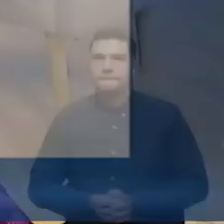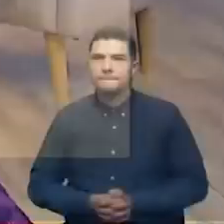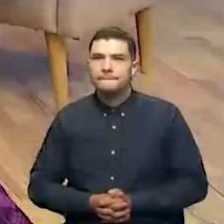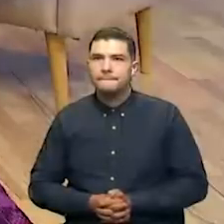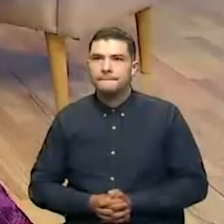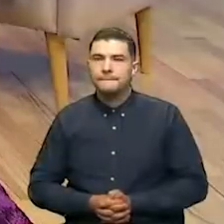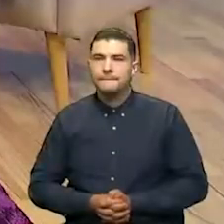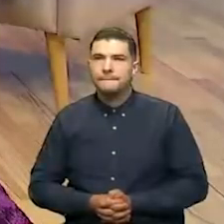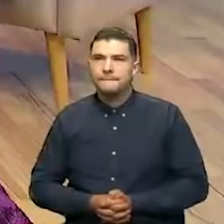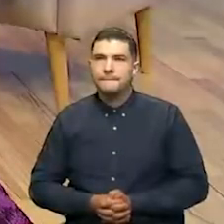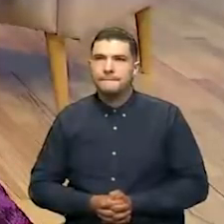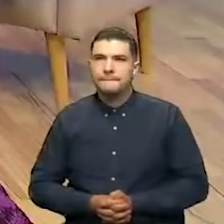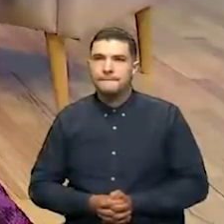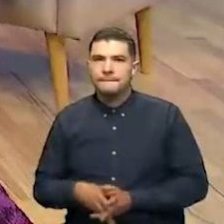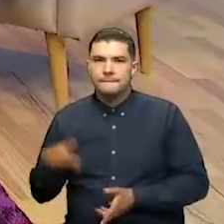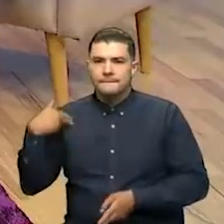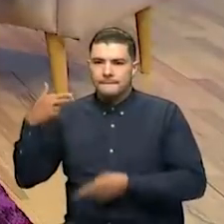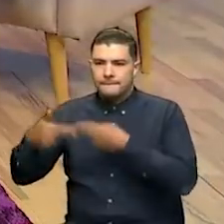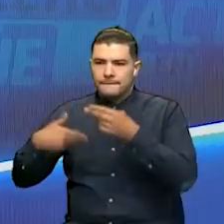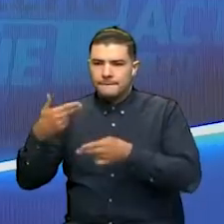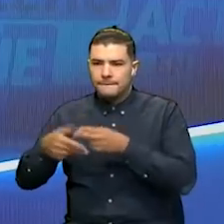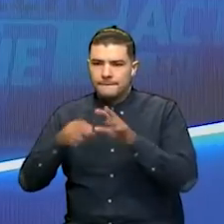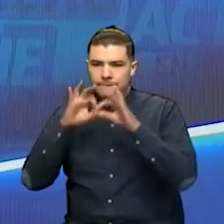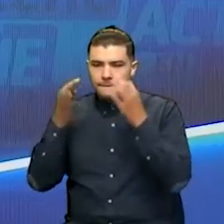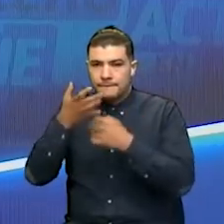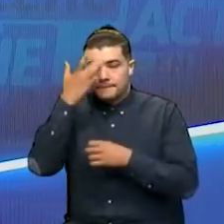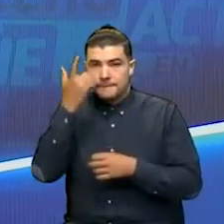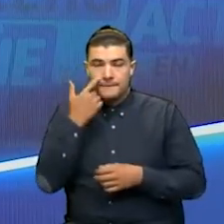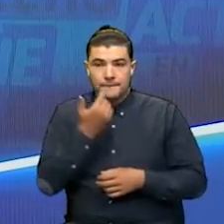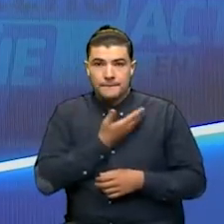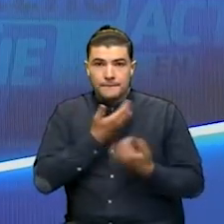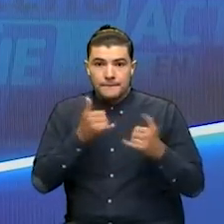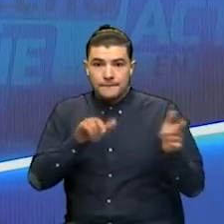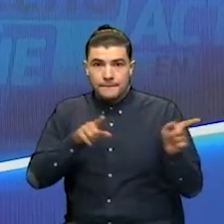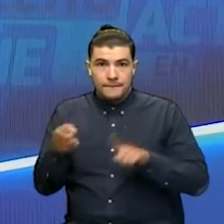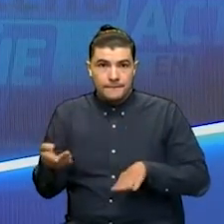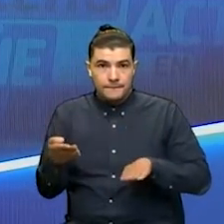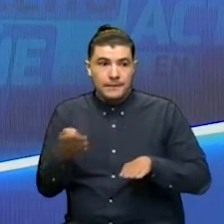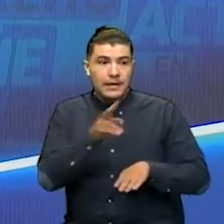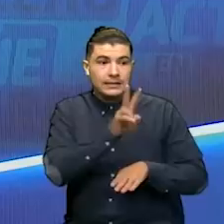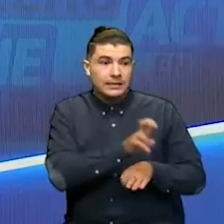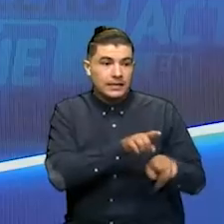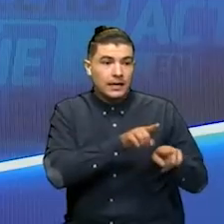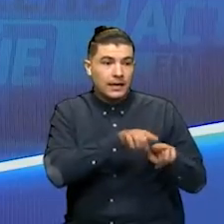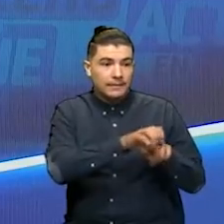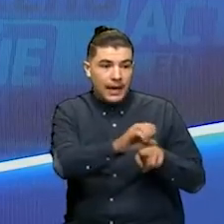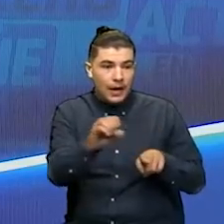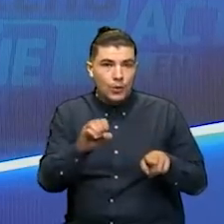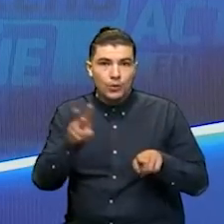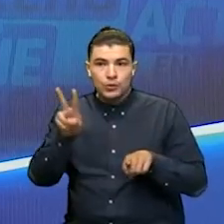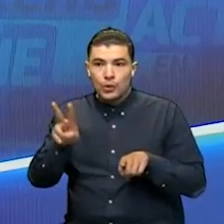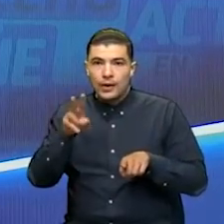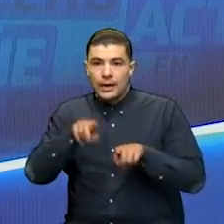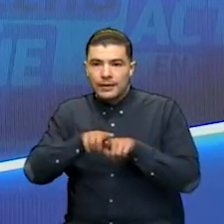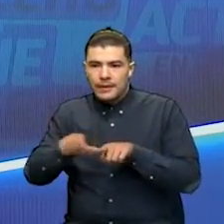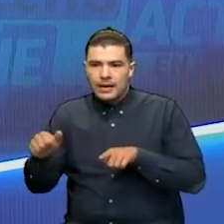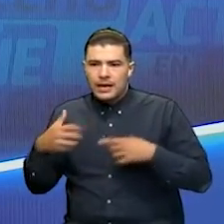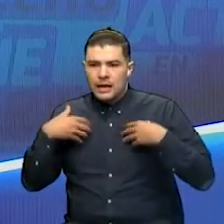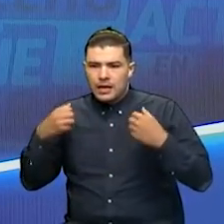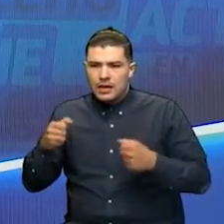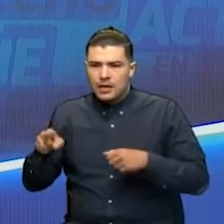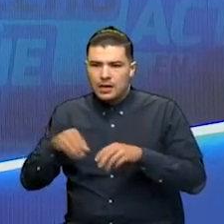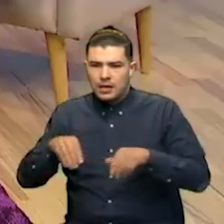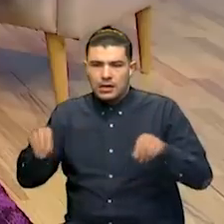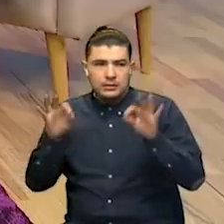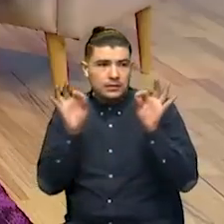Un terreno que está en sucesión familiar, porque ya murieron los padres, somos 7 hermanos y 2 hermanas, se han apoderado de esta tierra. ¿Qué podemos hacer?